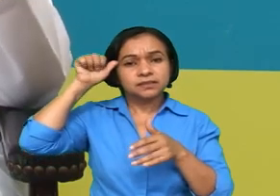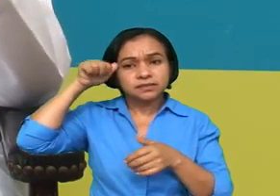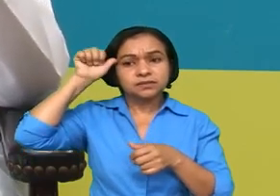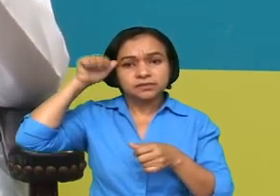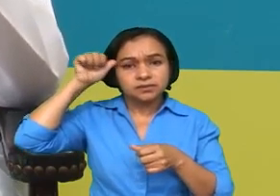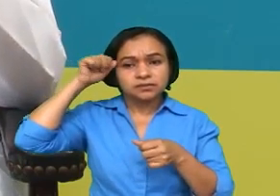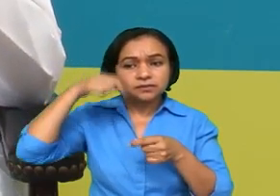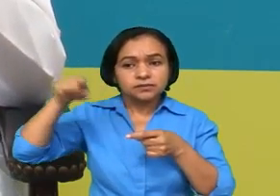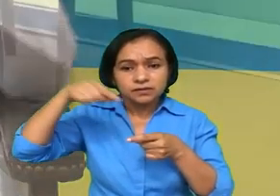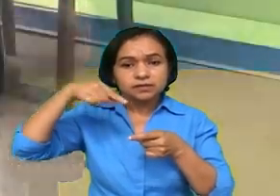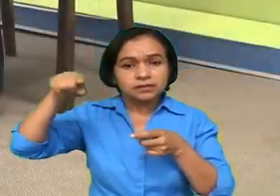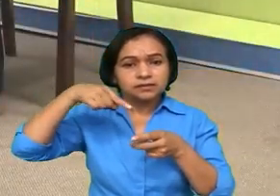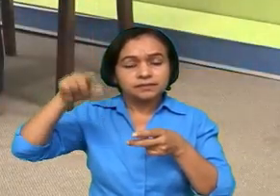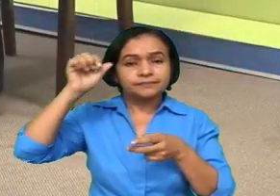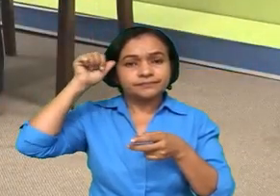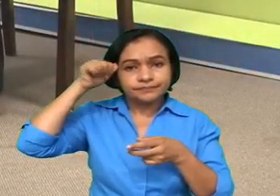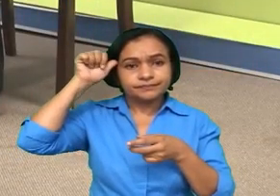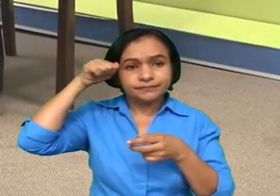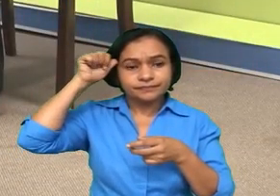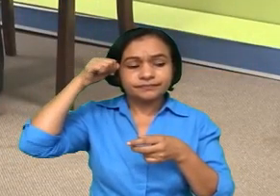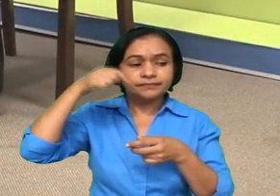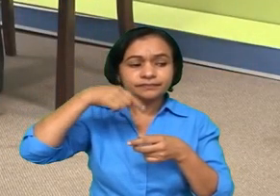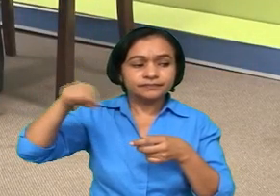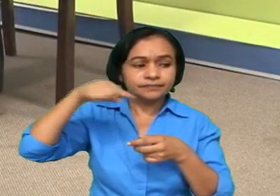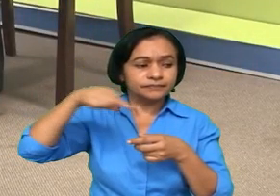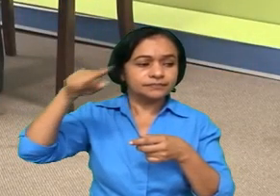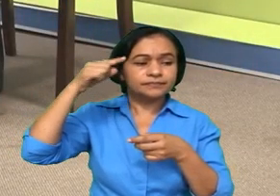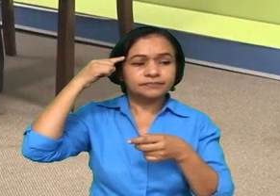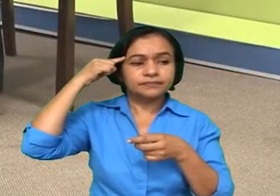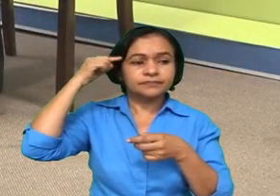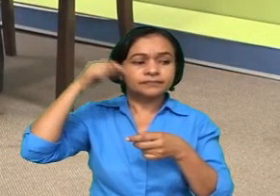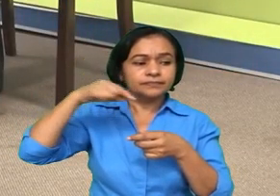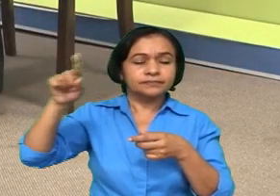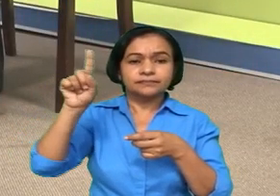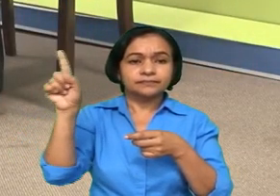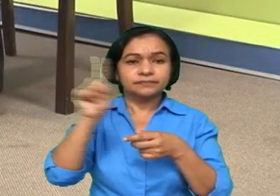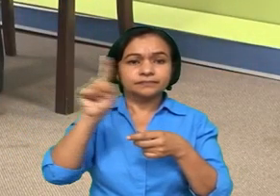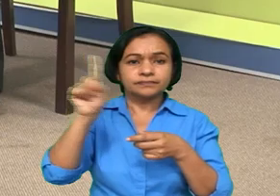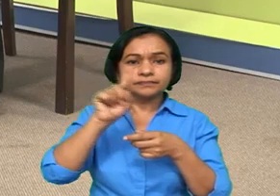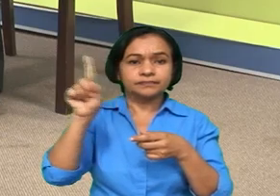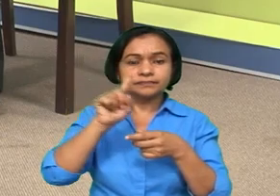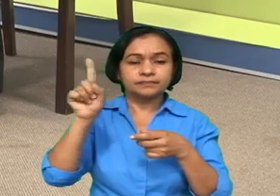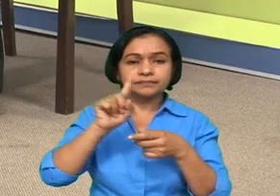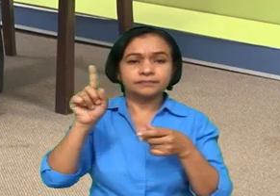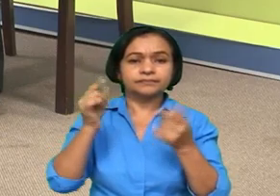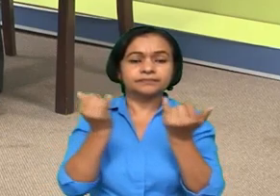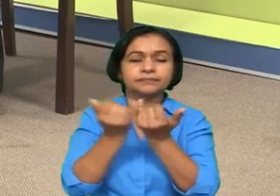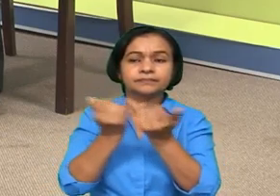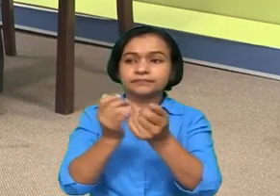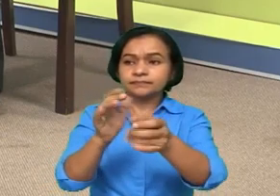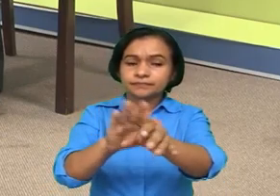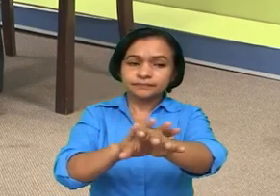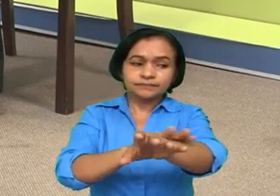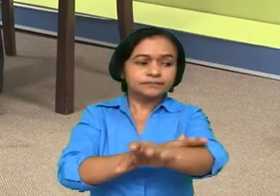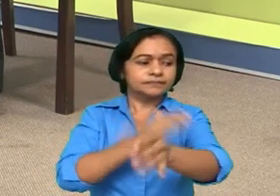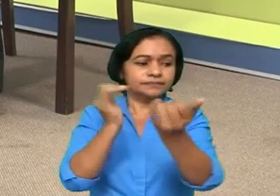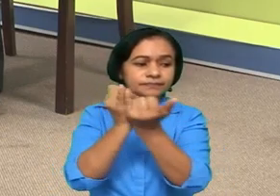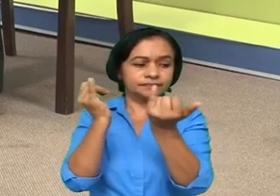al baño. O sea, es aquella sensación de que vas, pero no vacías completamente la vejiga. Uh-huh. Tenés aquella sensación de que